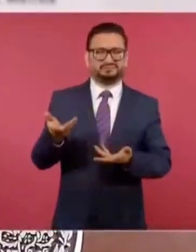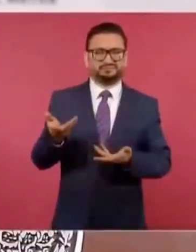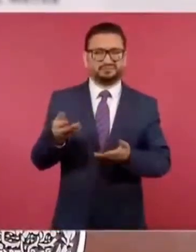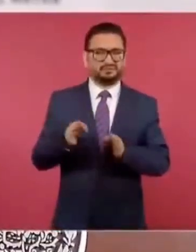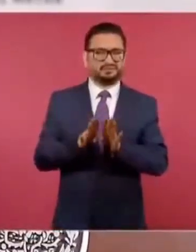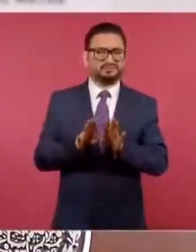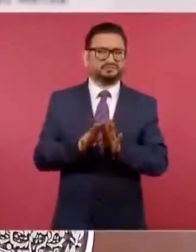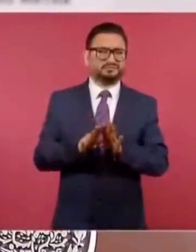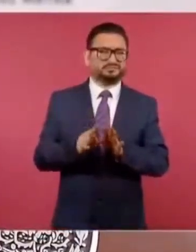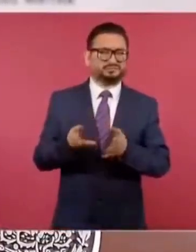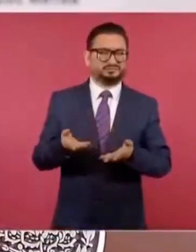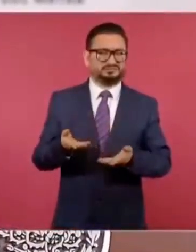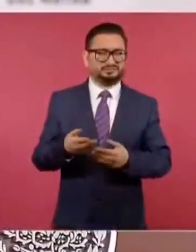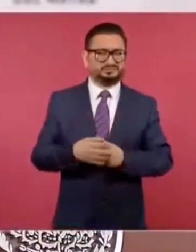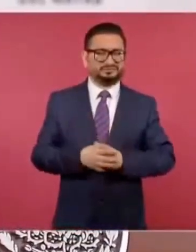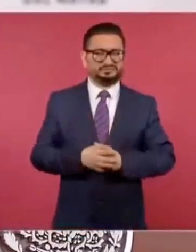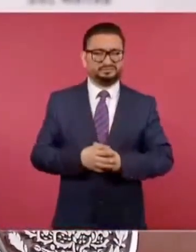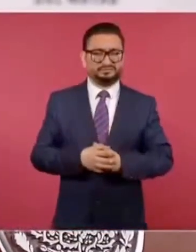no es para